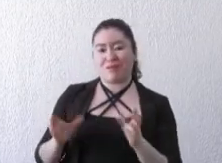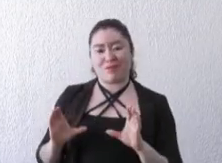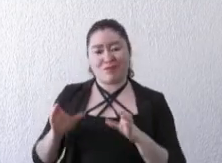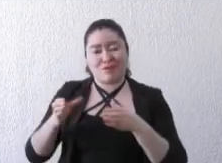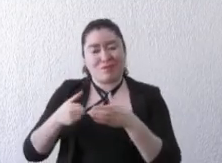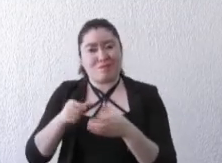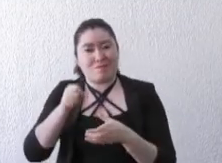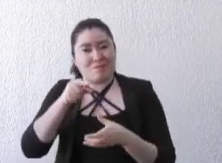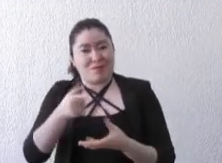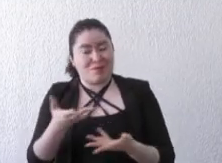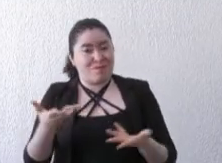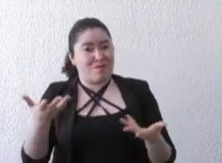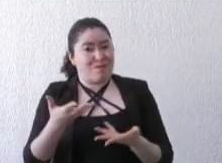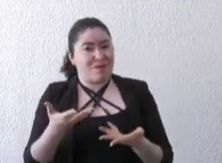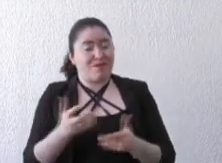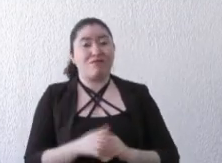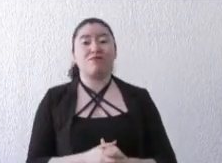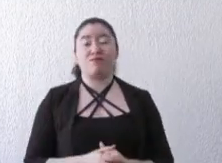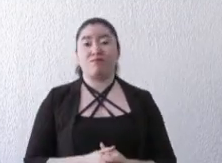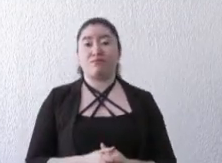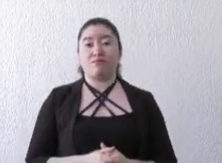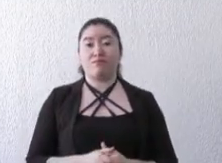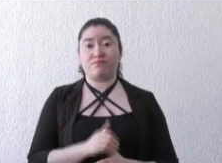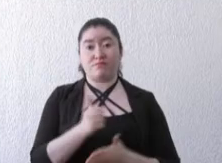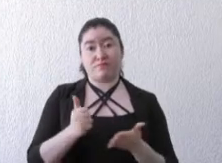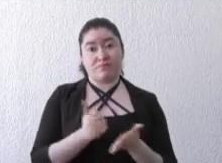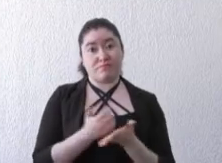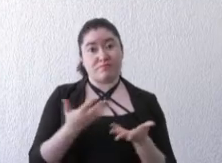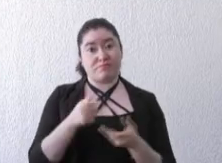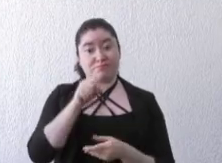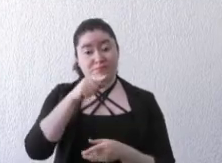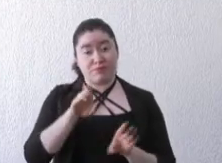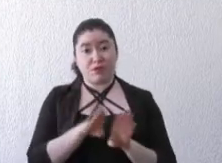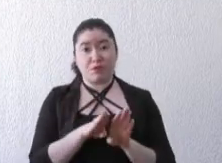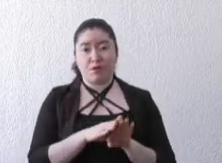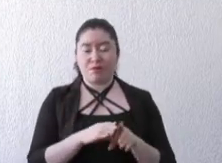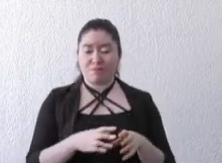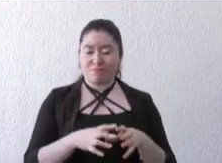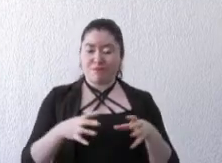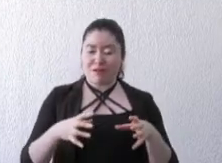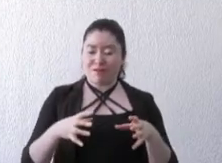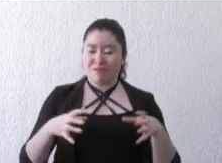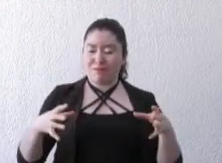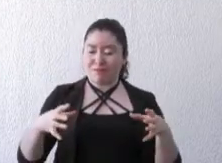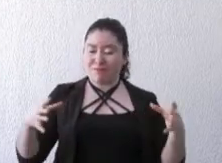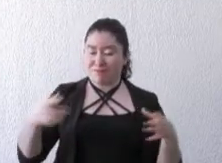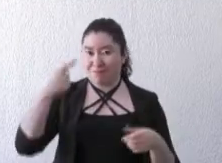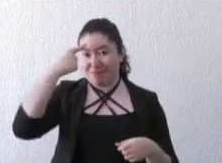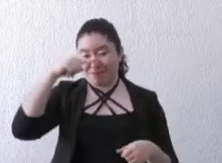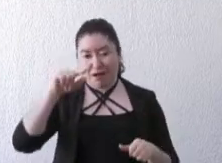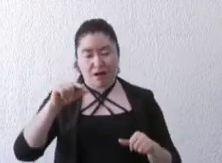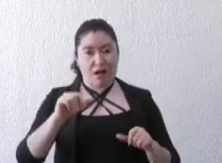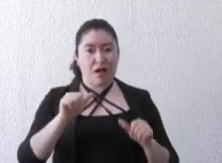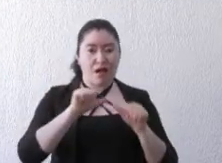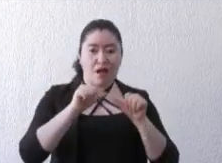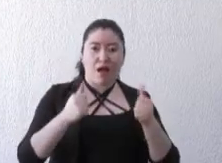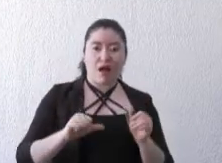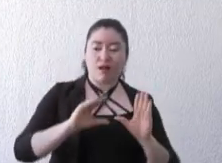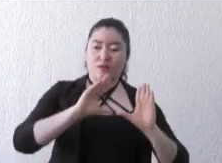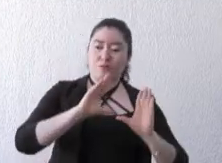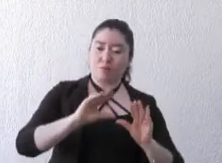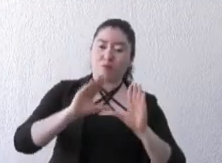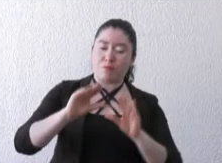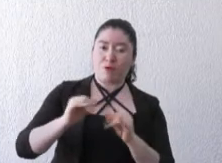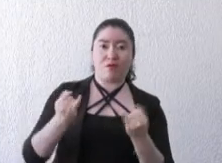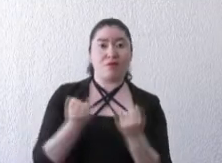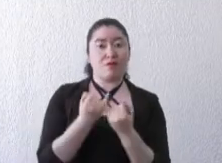está generando en la ciudad, pues van creciendo esta educación artística y esta profesionalización,